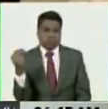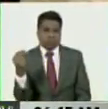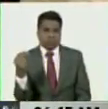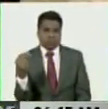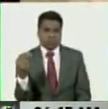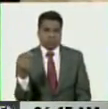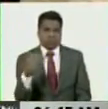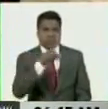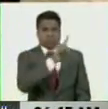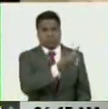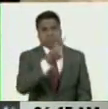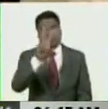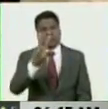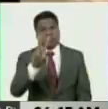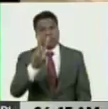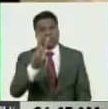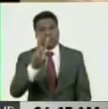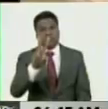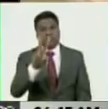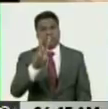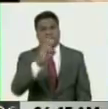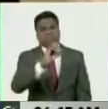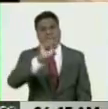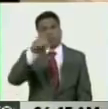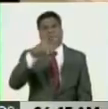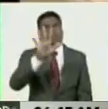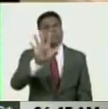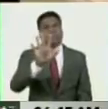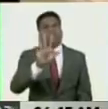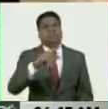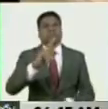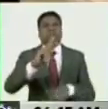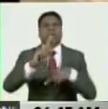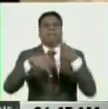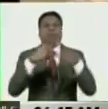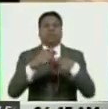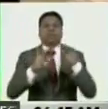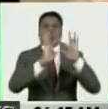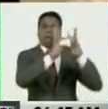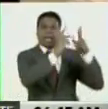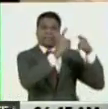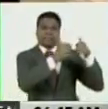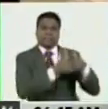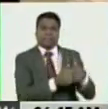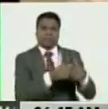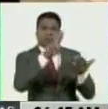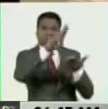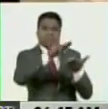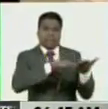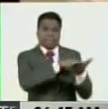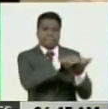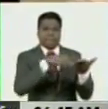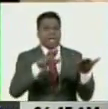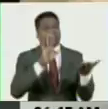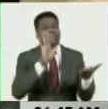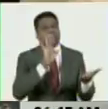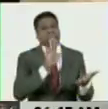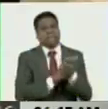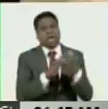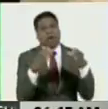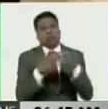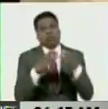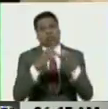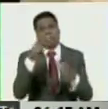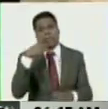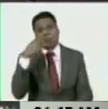12 mínimo, 12 estados, tienes que ir a un proceso administrativo de cancelación de la organización con fines